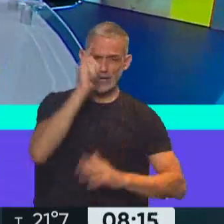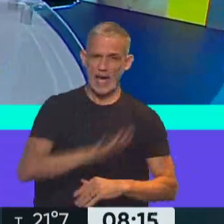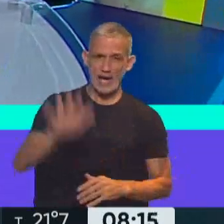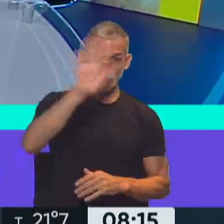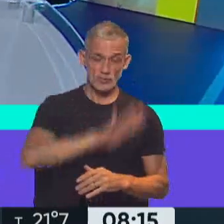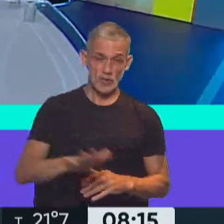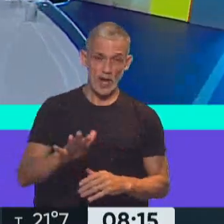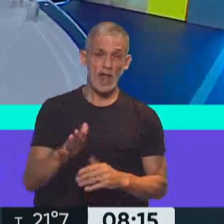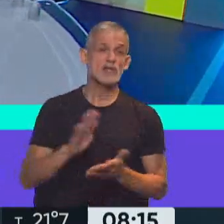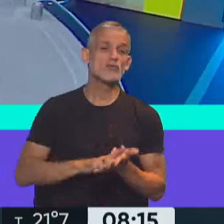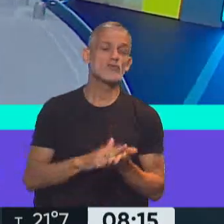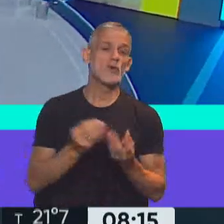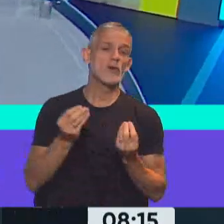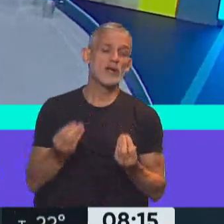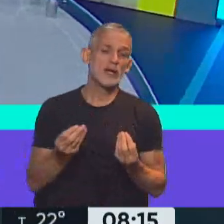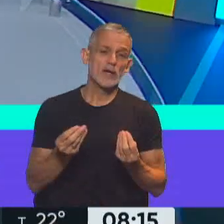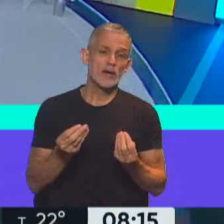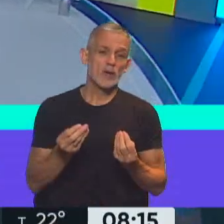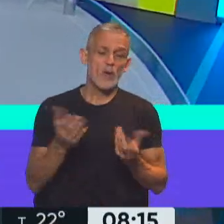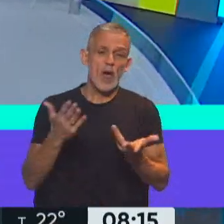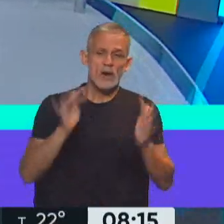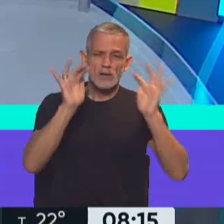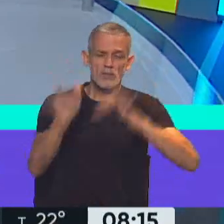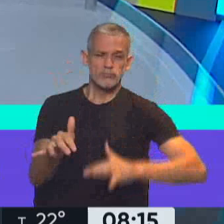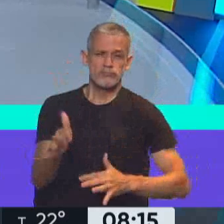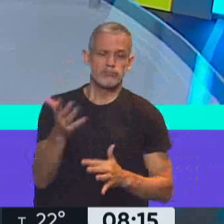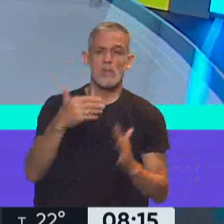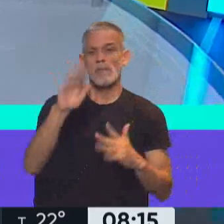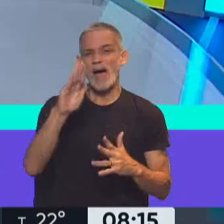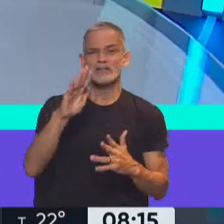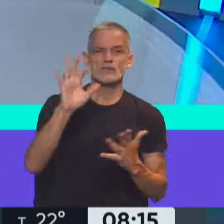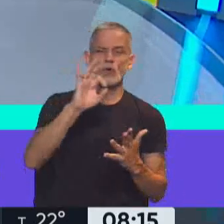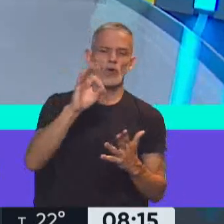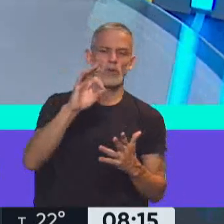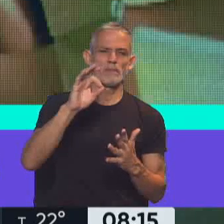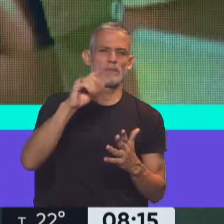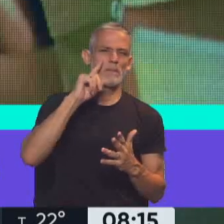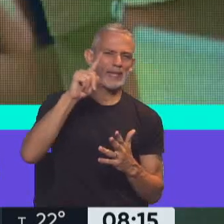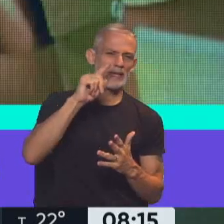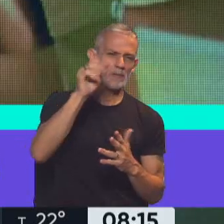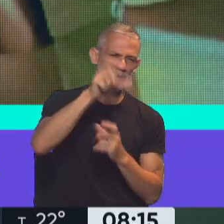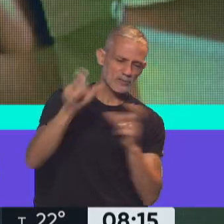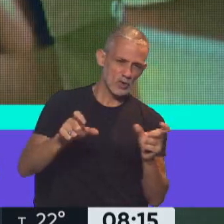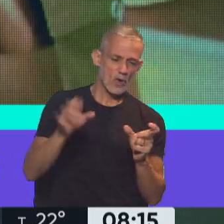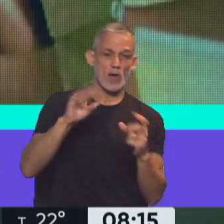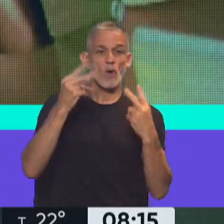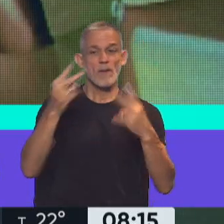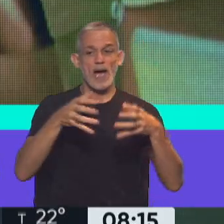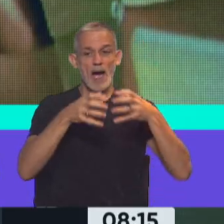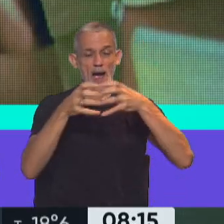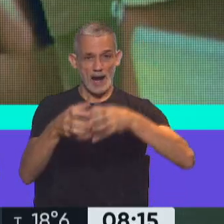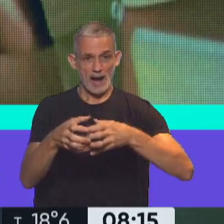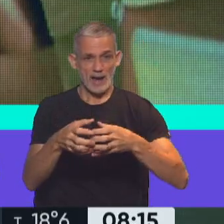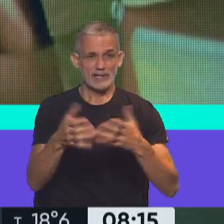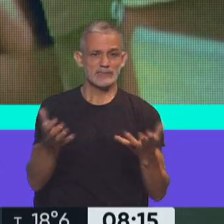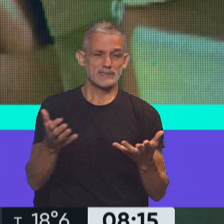que tienen que ver con este eventos masivos con más o menos de 1.000 personas con los viajes grupales que